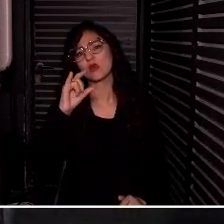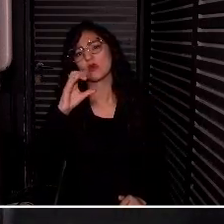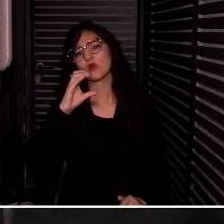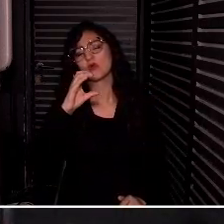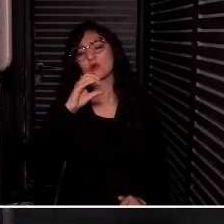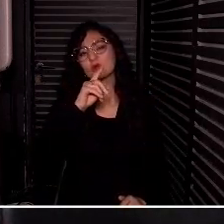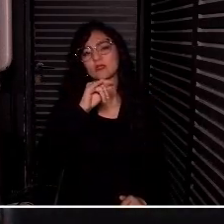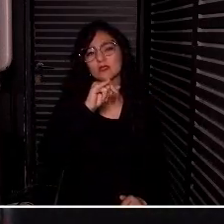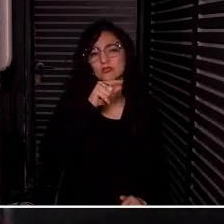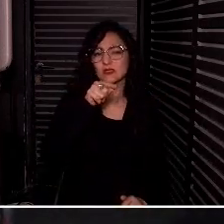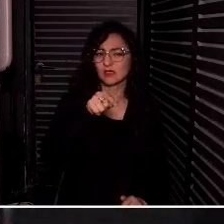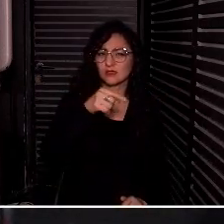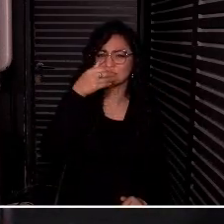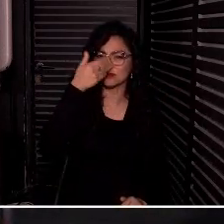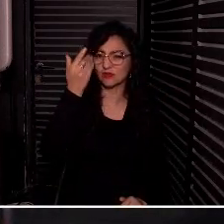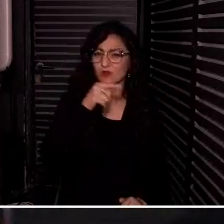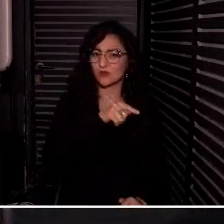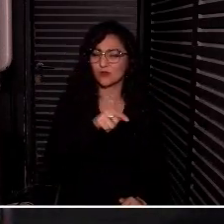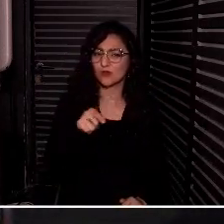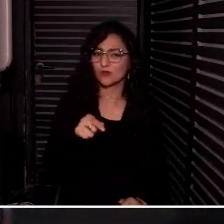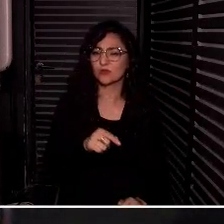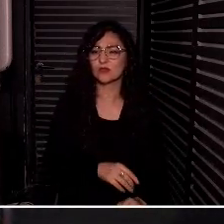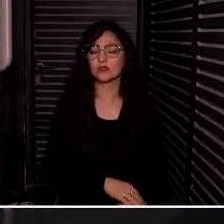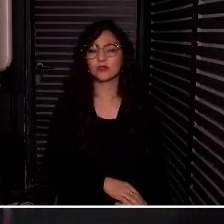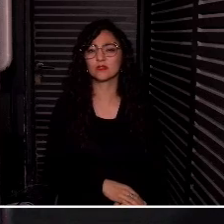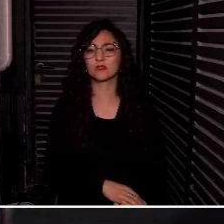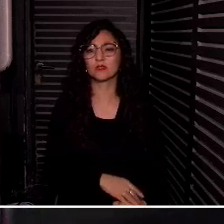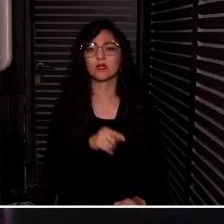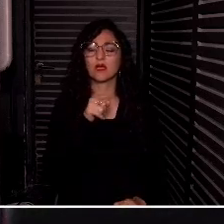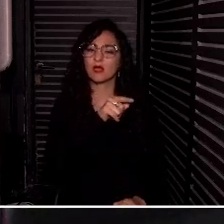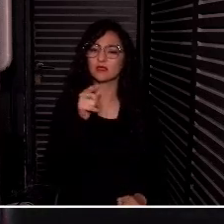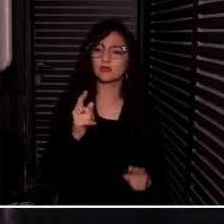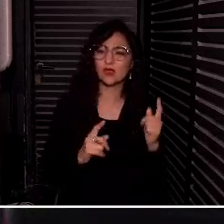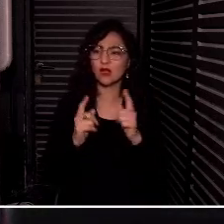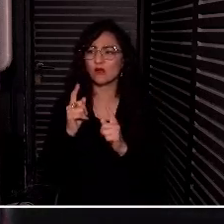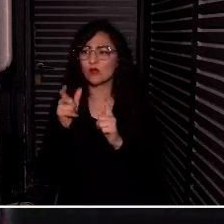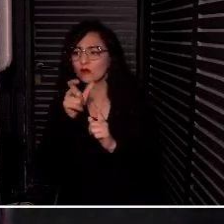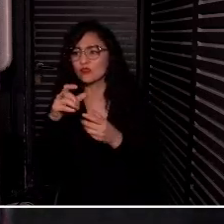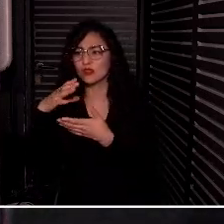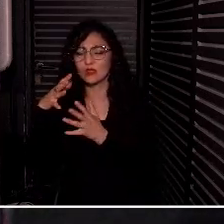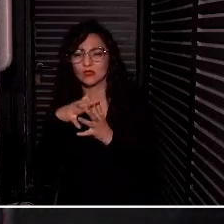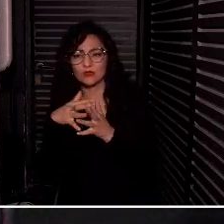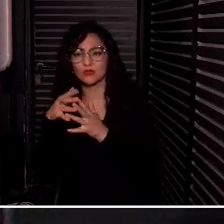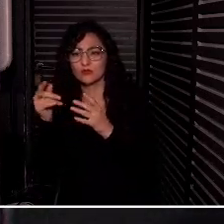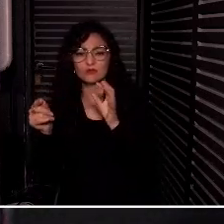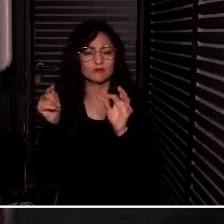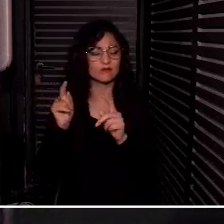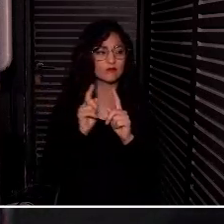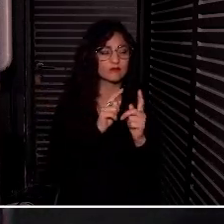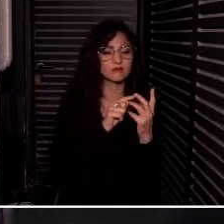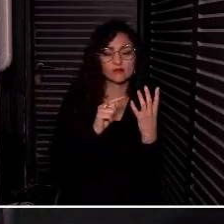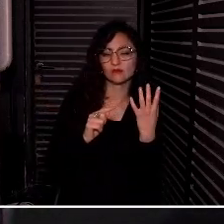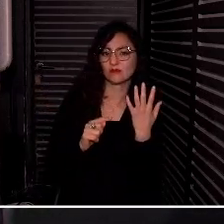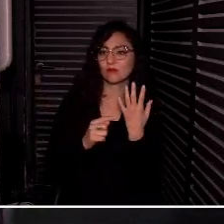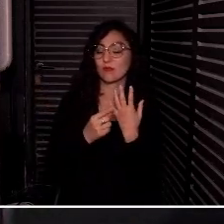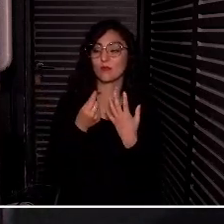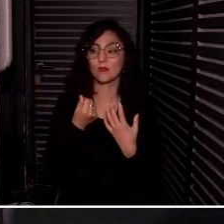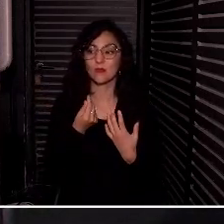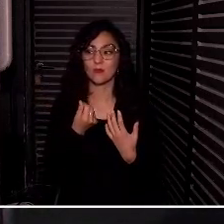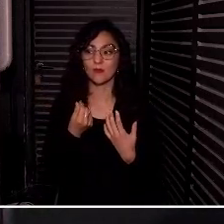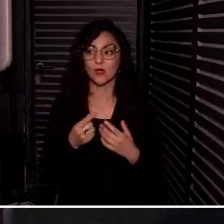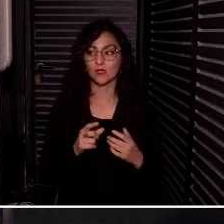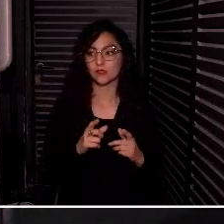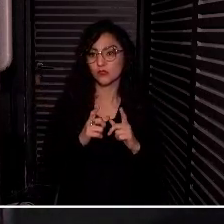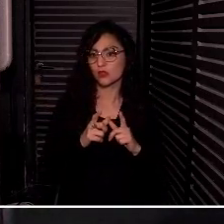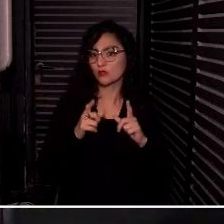veitía del de heller y eh unos gringos que están dando vueltas pero como si él fuera es decir como si hubiera